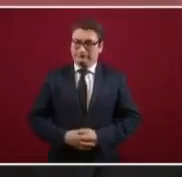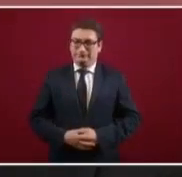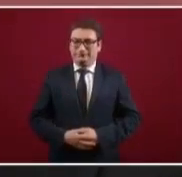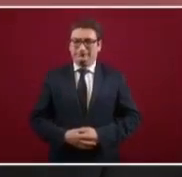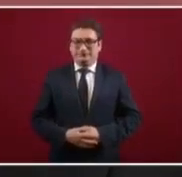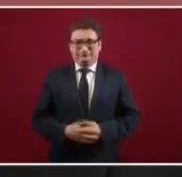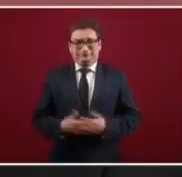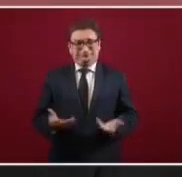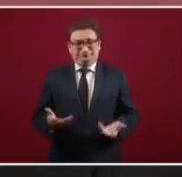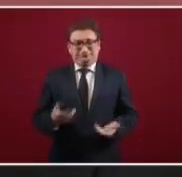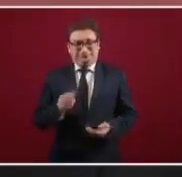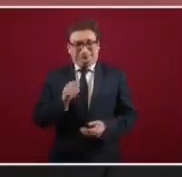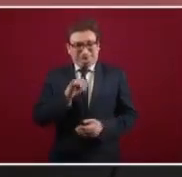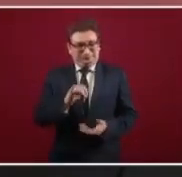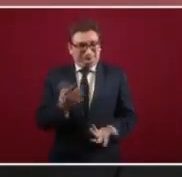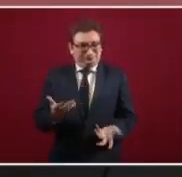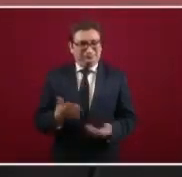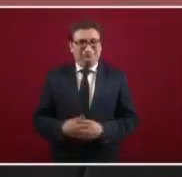sí